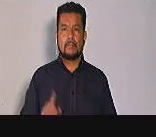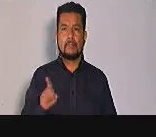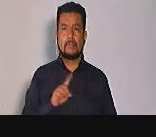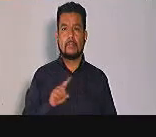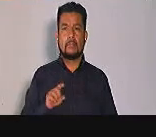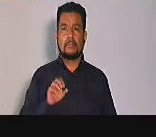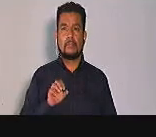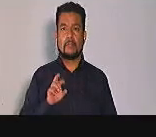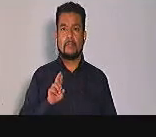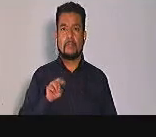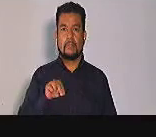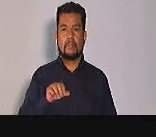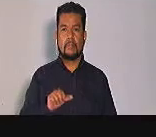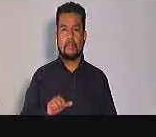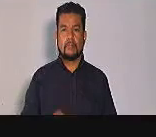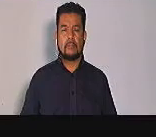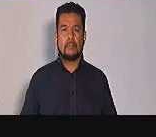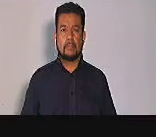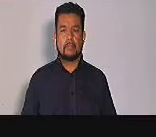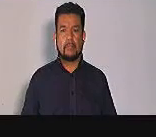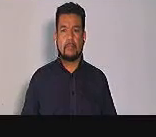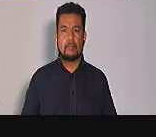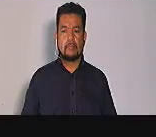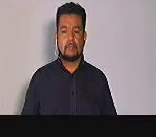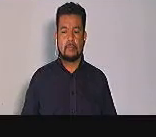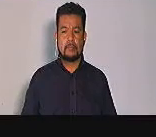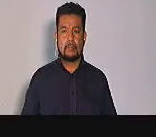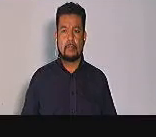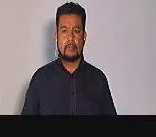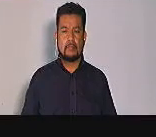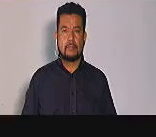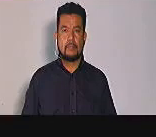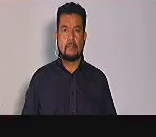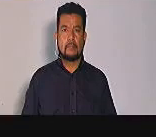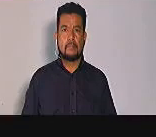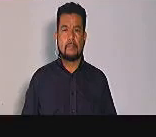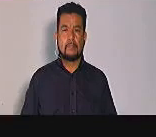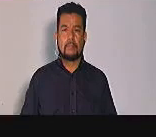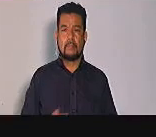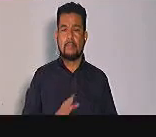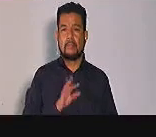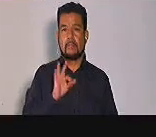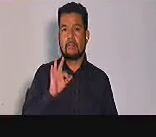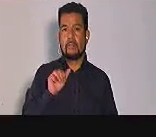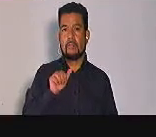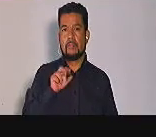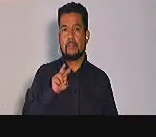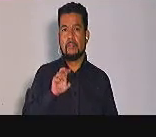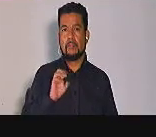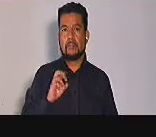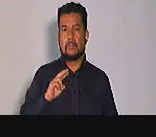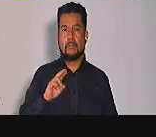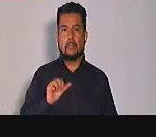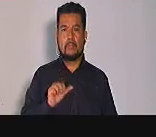Serna Ruiz Julián Andrés. Tavera Villa Camilo.